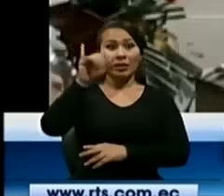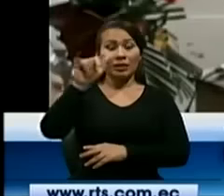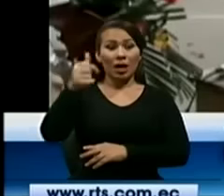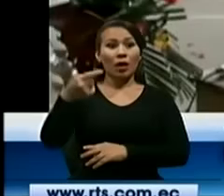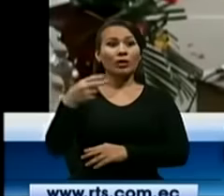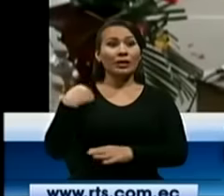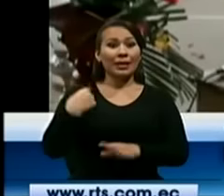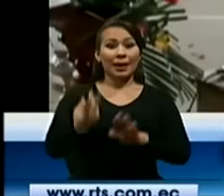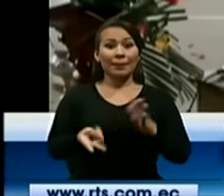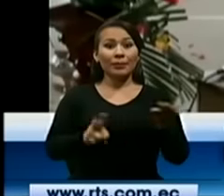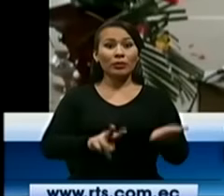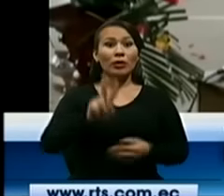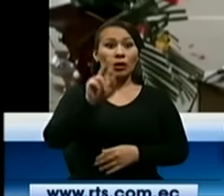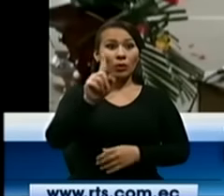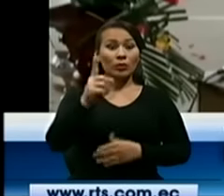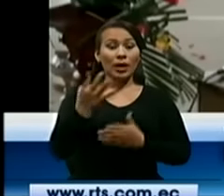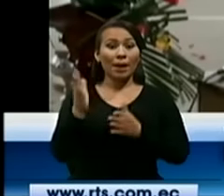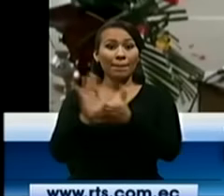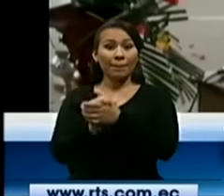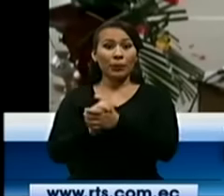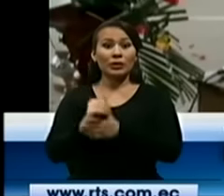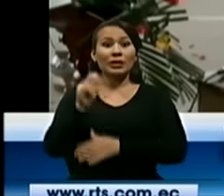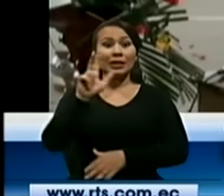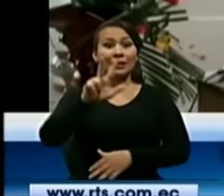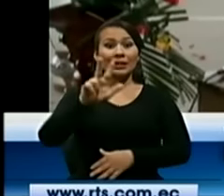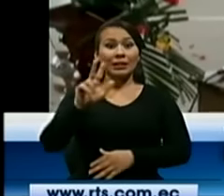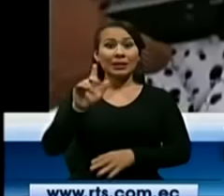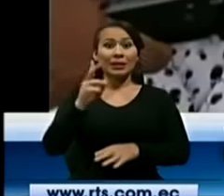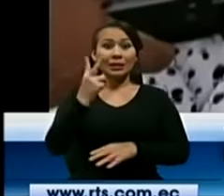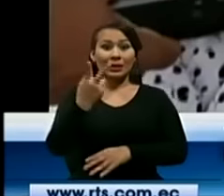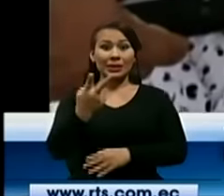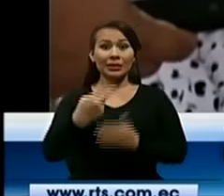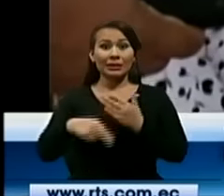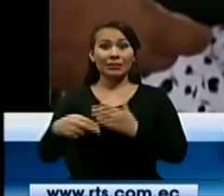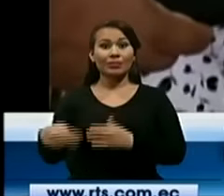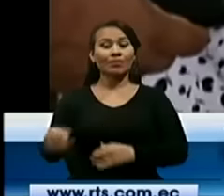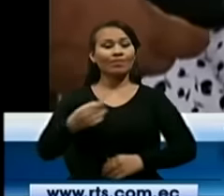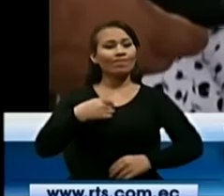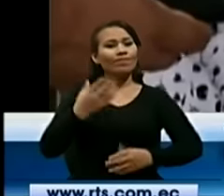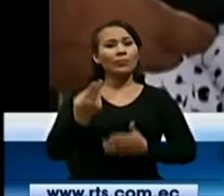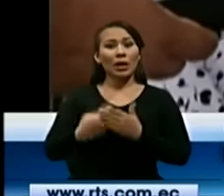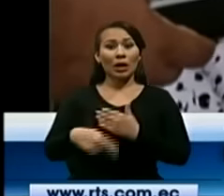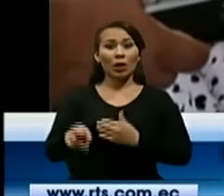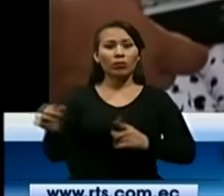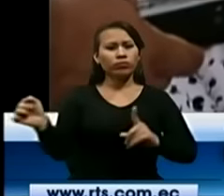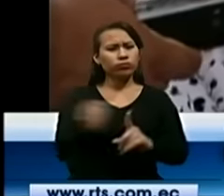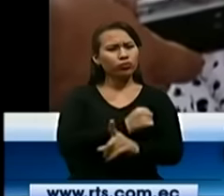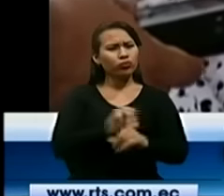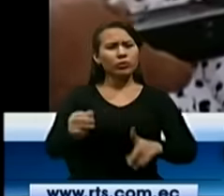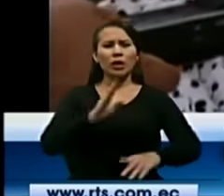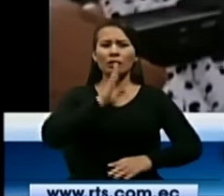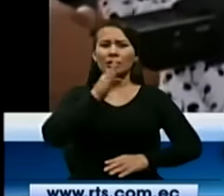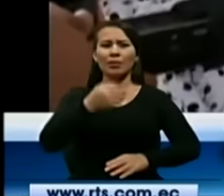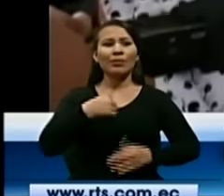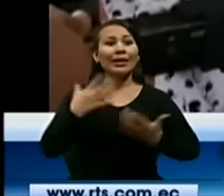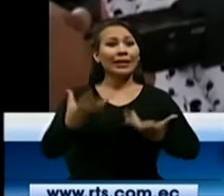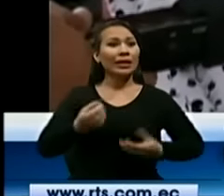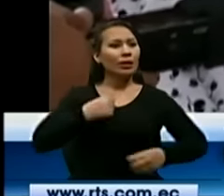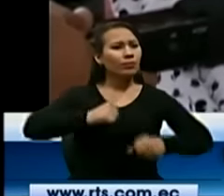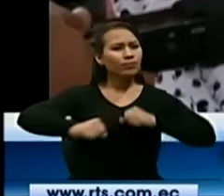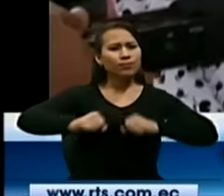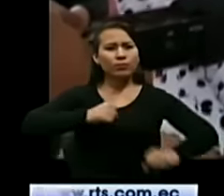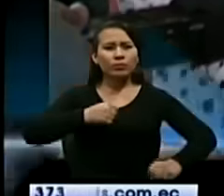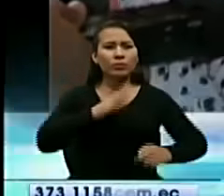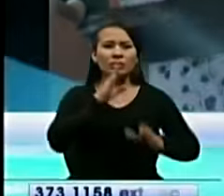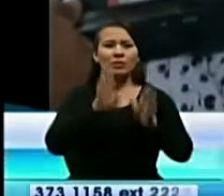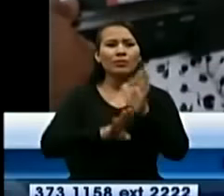a sus dos hijos de 3 y 5 años de edad, huérfanos. Un luchador, lo que él se proponía alcanzaba. Le